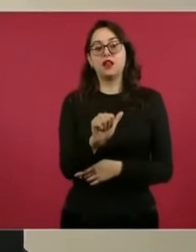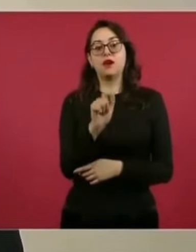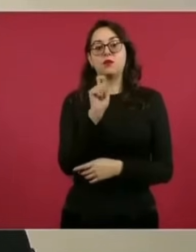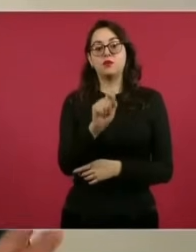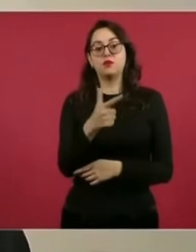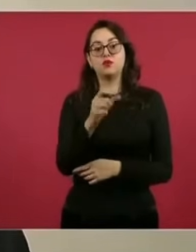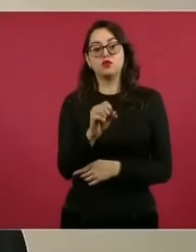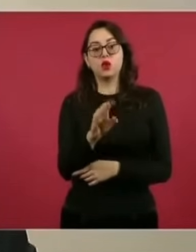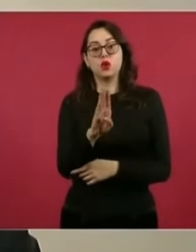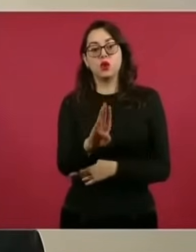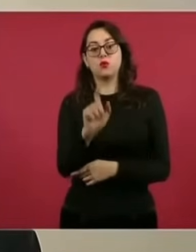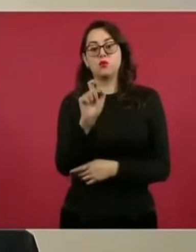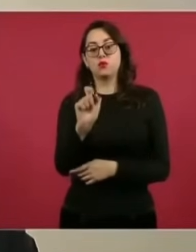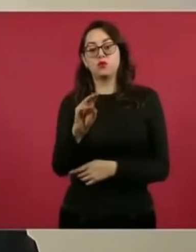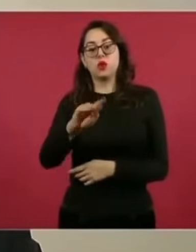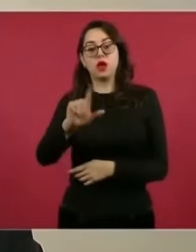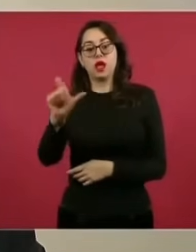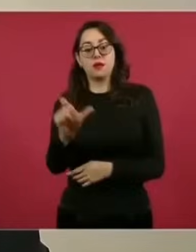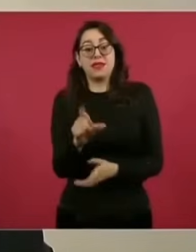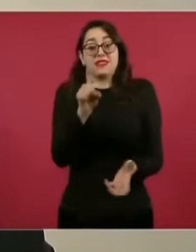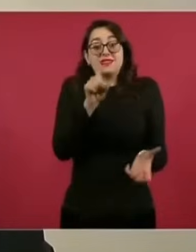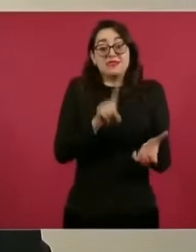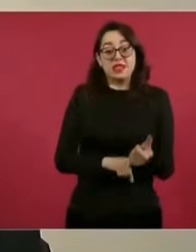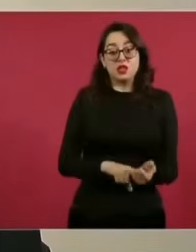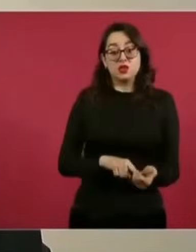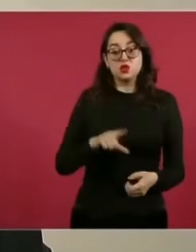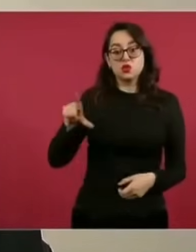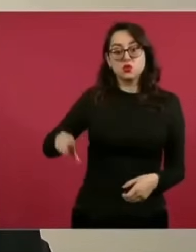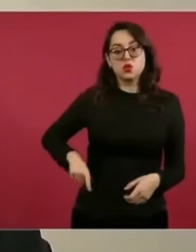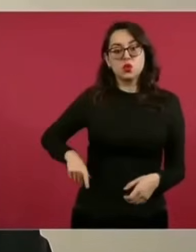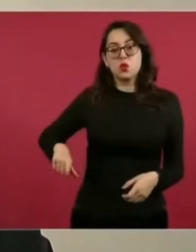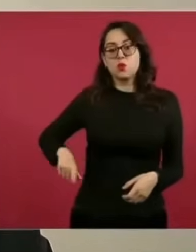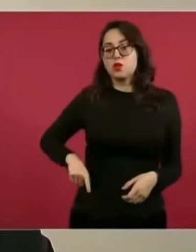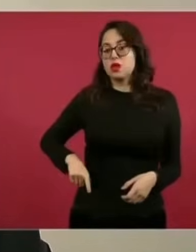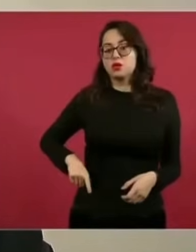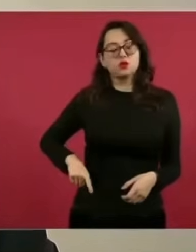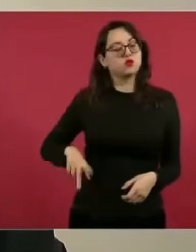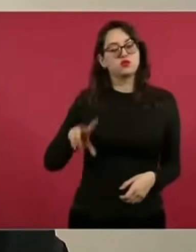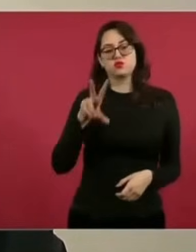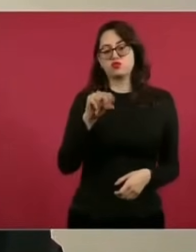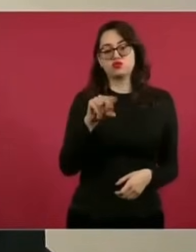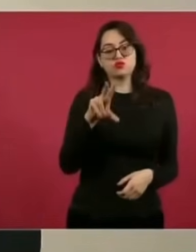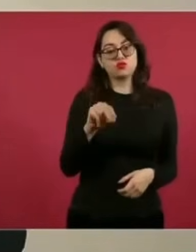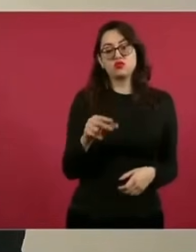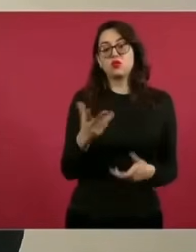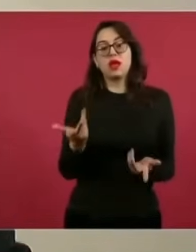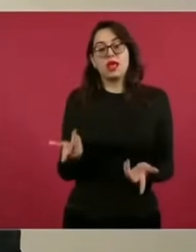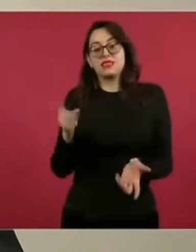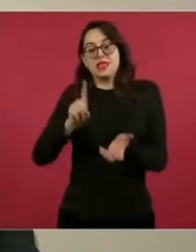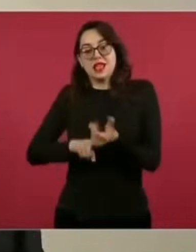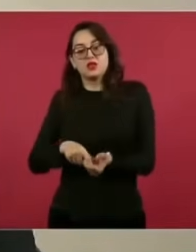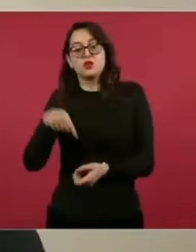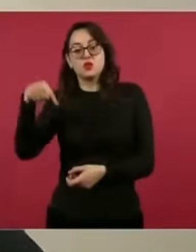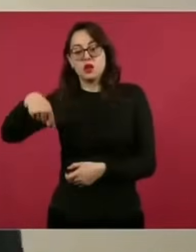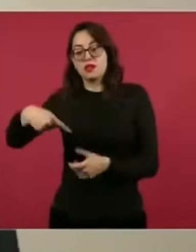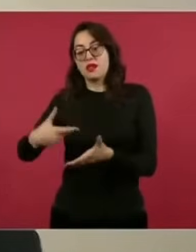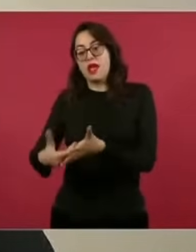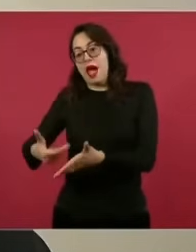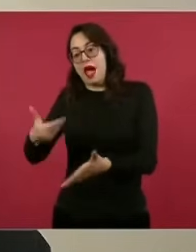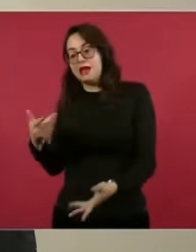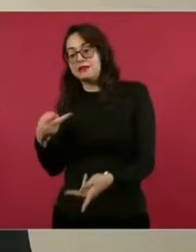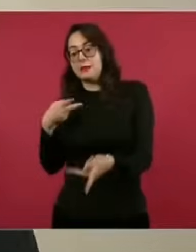que no es la base de datos de gobierno, sino una página de preproducción que se utiliza para